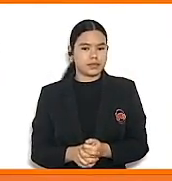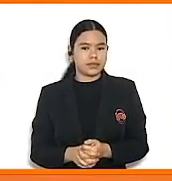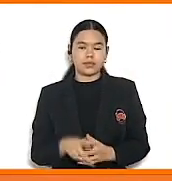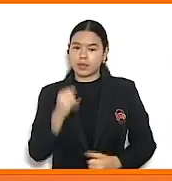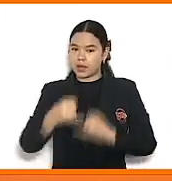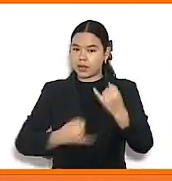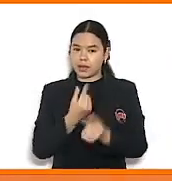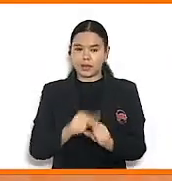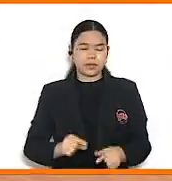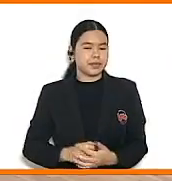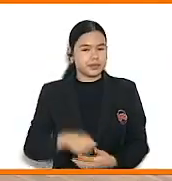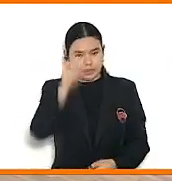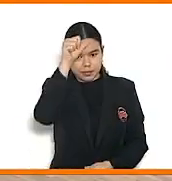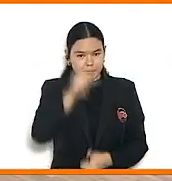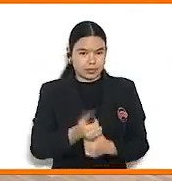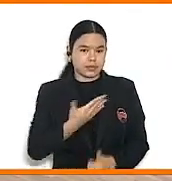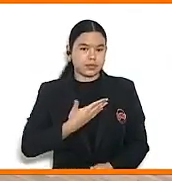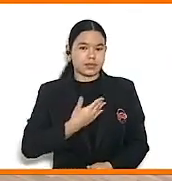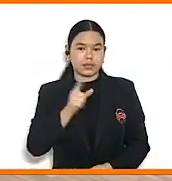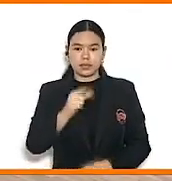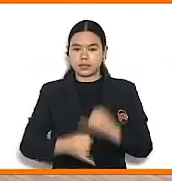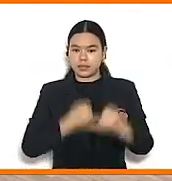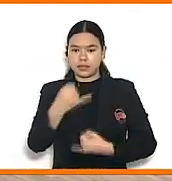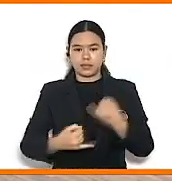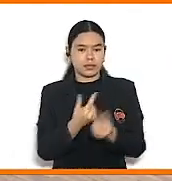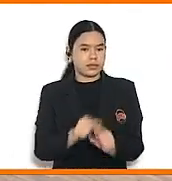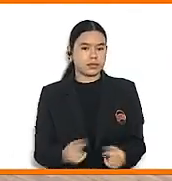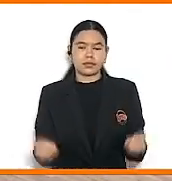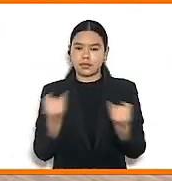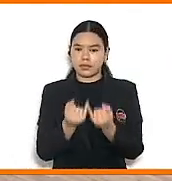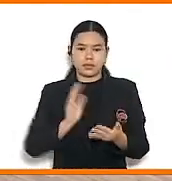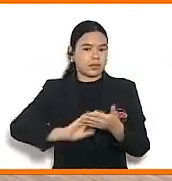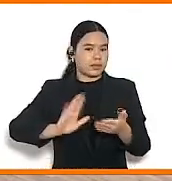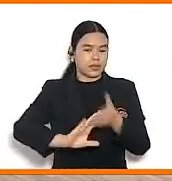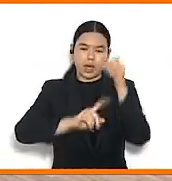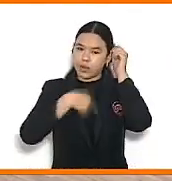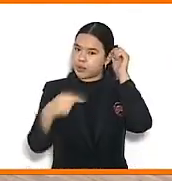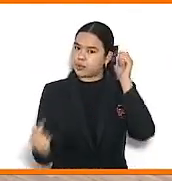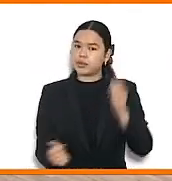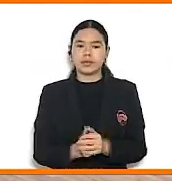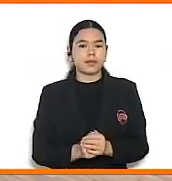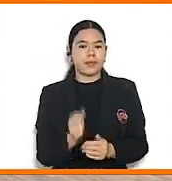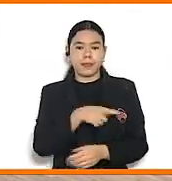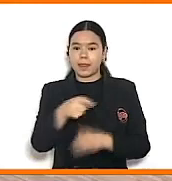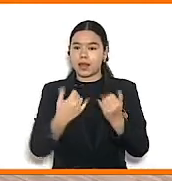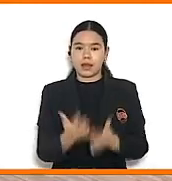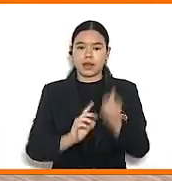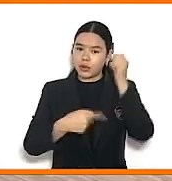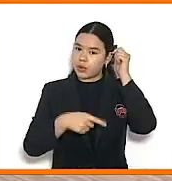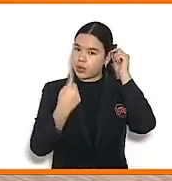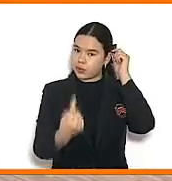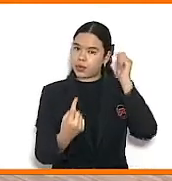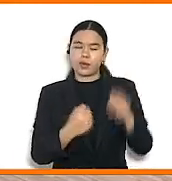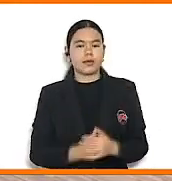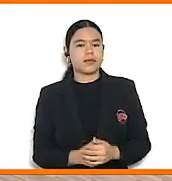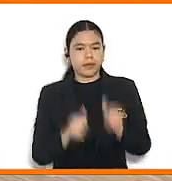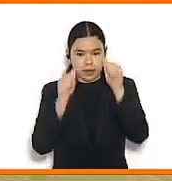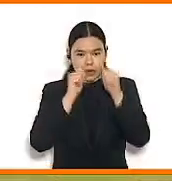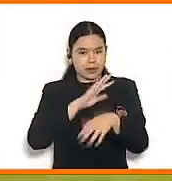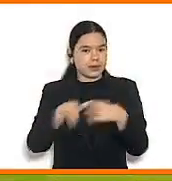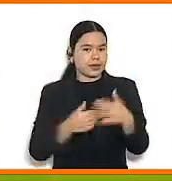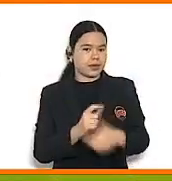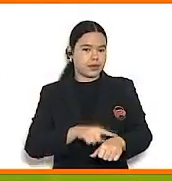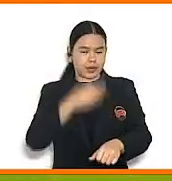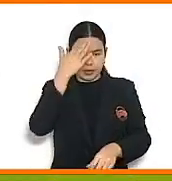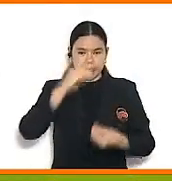jugada gratis. Recuerda, tienes una jugada gratis por el mismo monto invertido en Diaria. Pero si sos jugador para más uno, atentos porque el